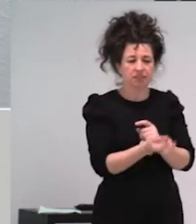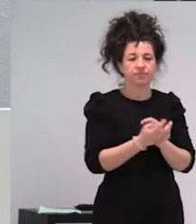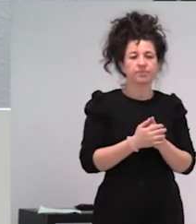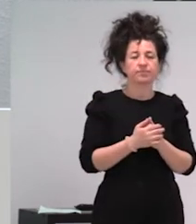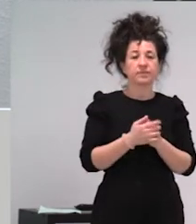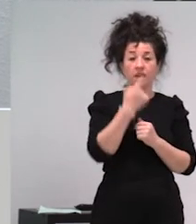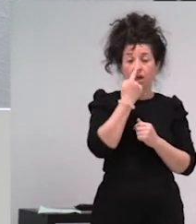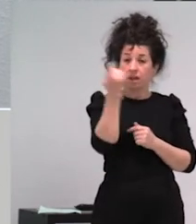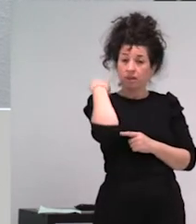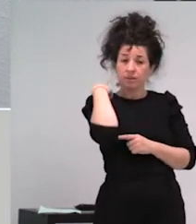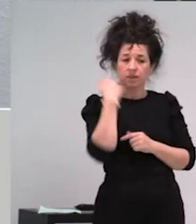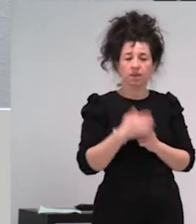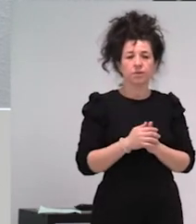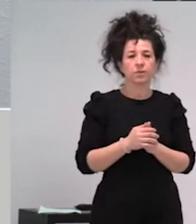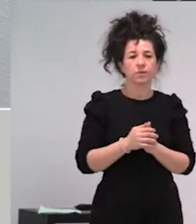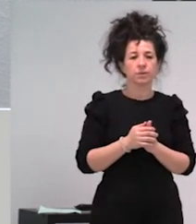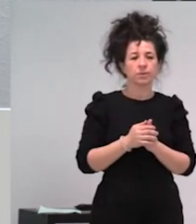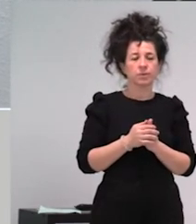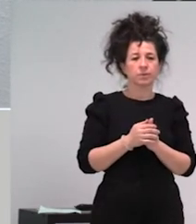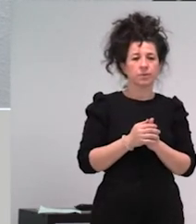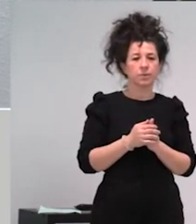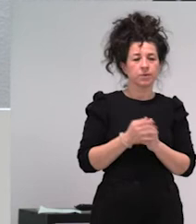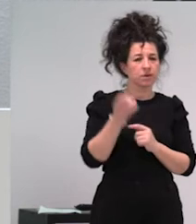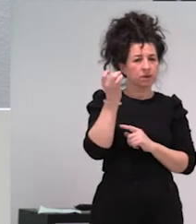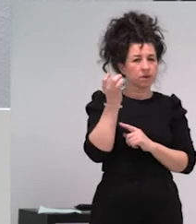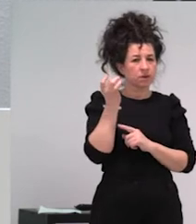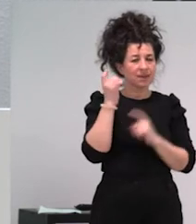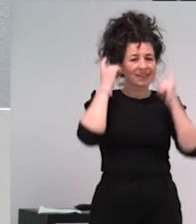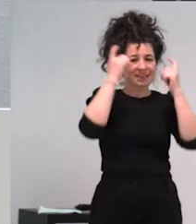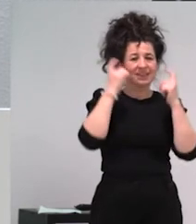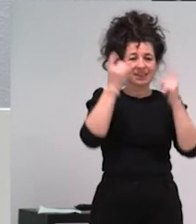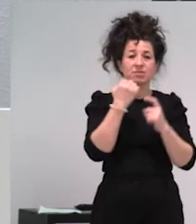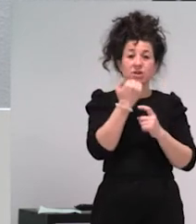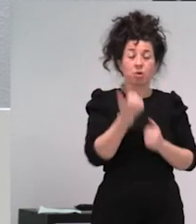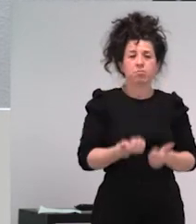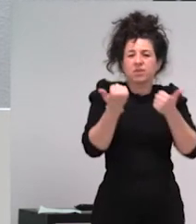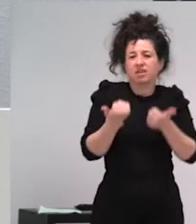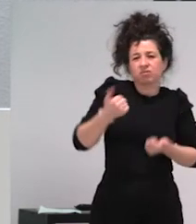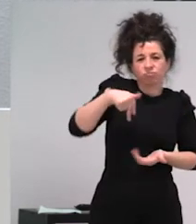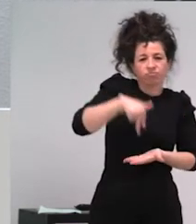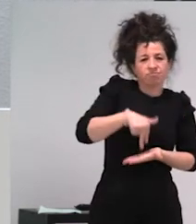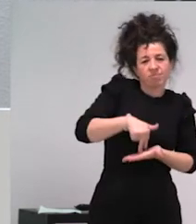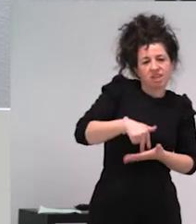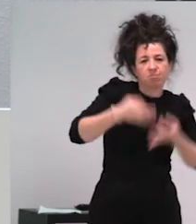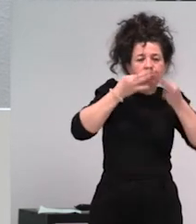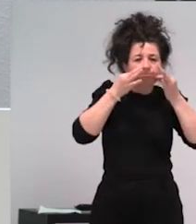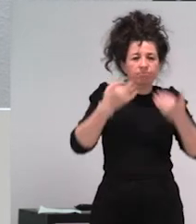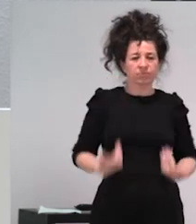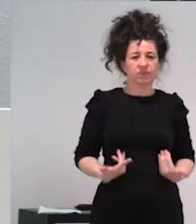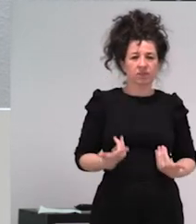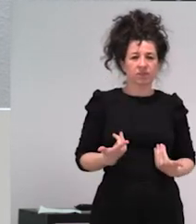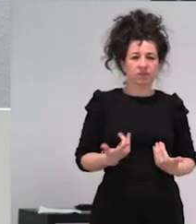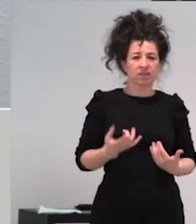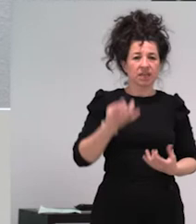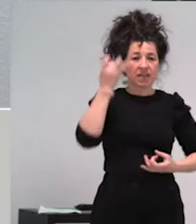el año pasado intentamos como hacer algo más presencial y entonces decidimos presentarnos al concurso